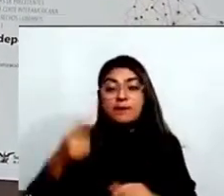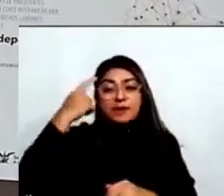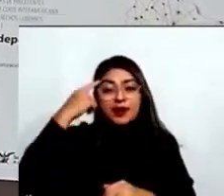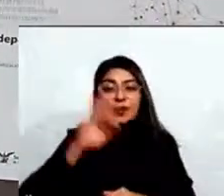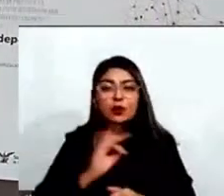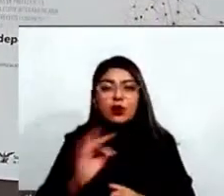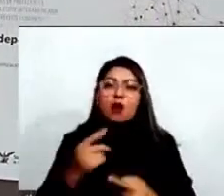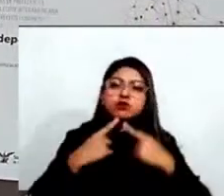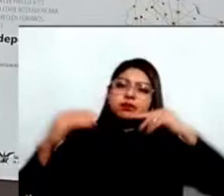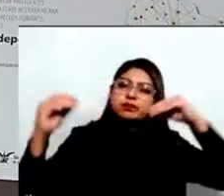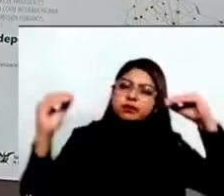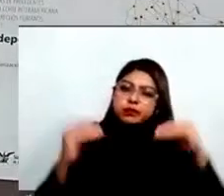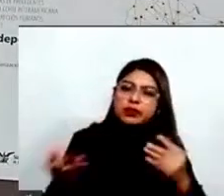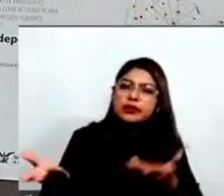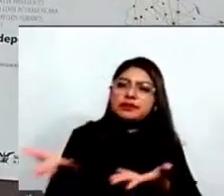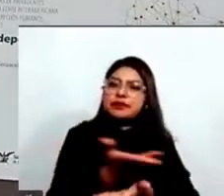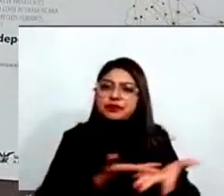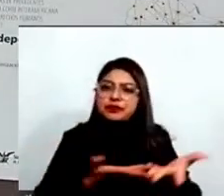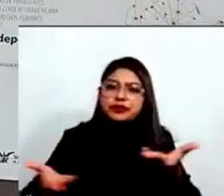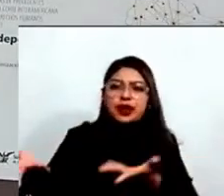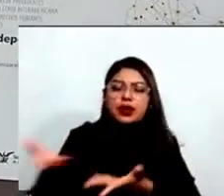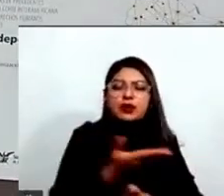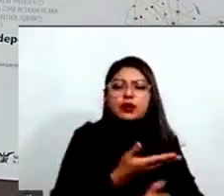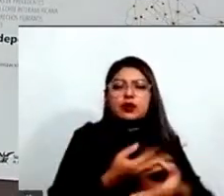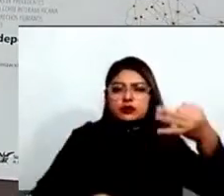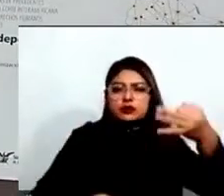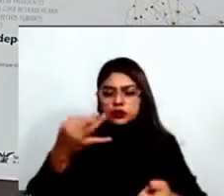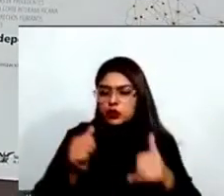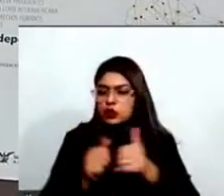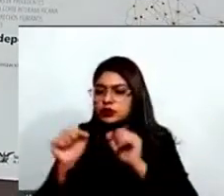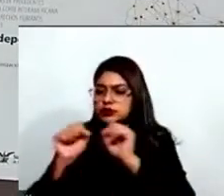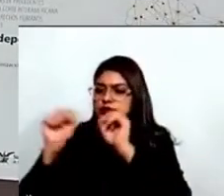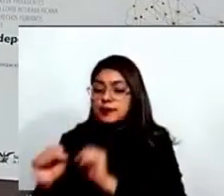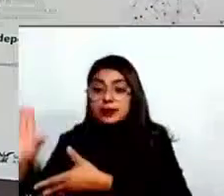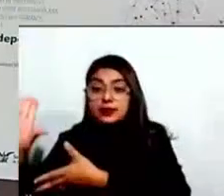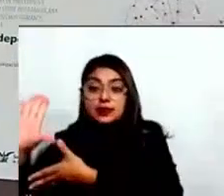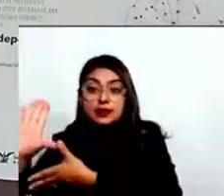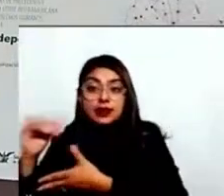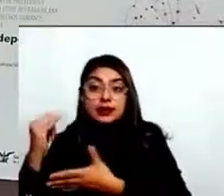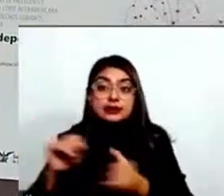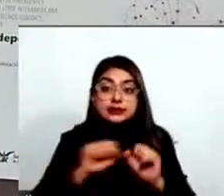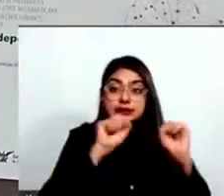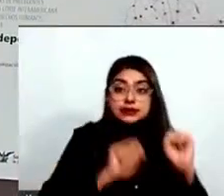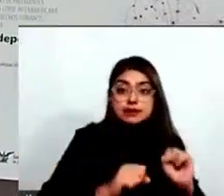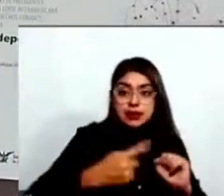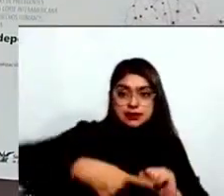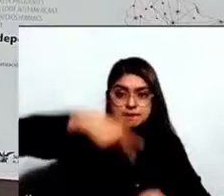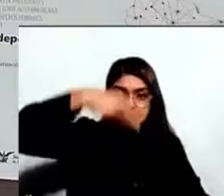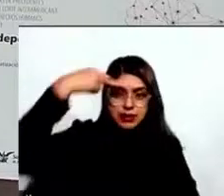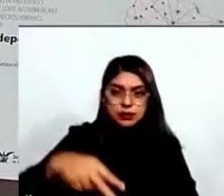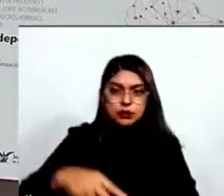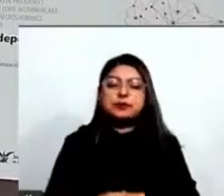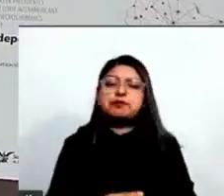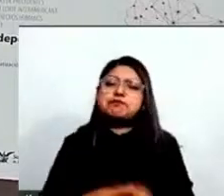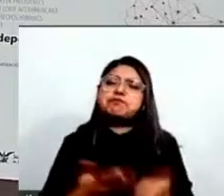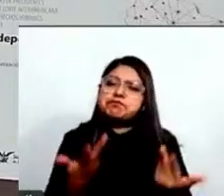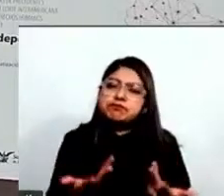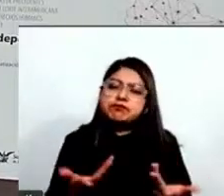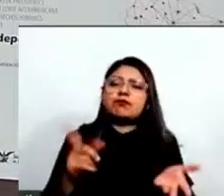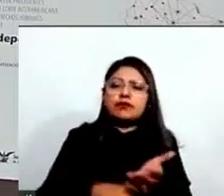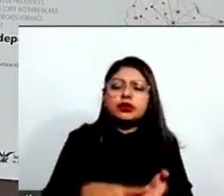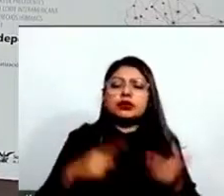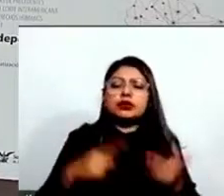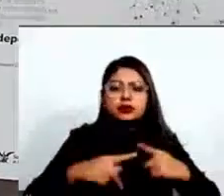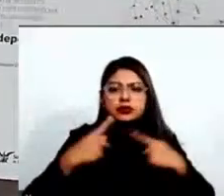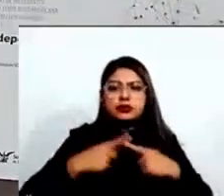el sistema interamericano y el sistema jurídico mexicano. Aunque los principales destinatarios de